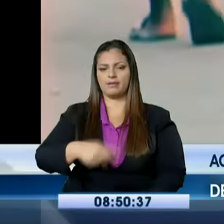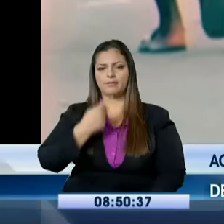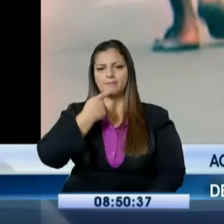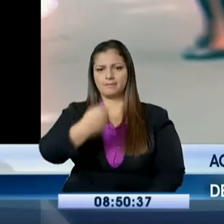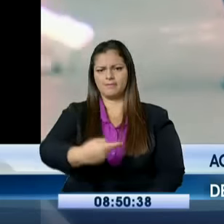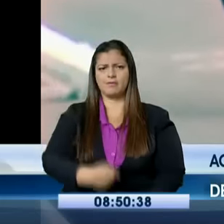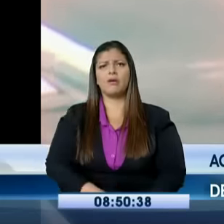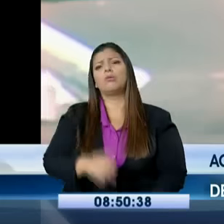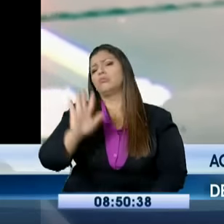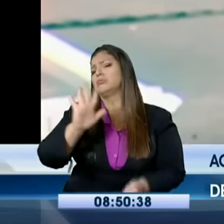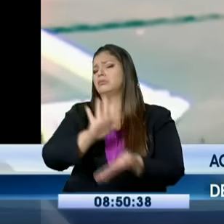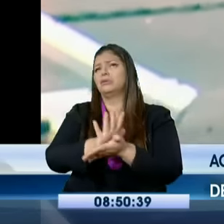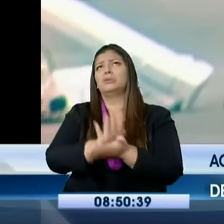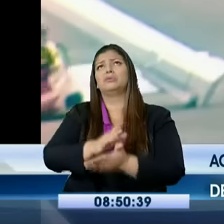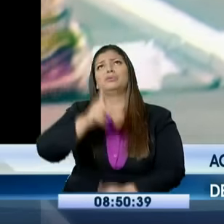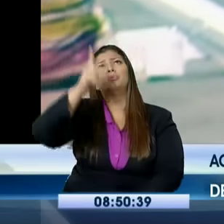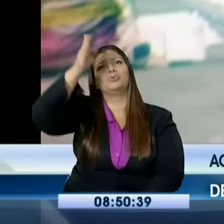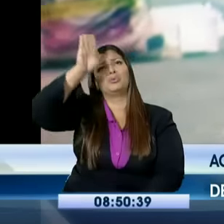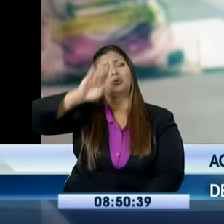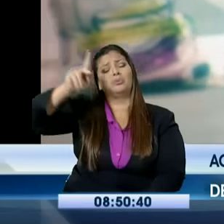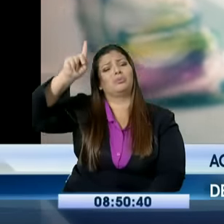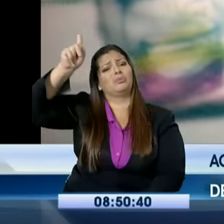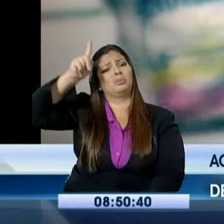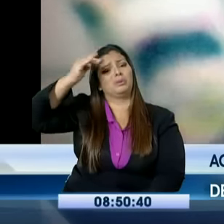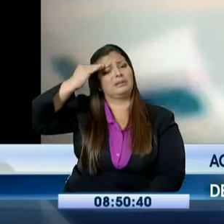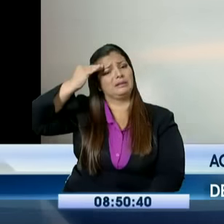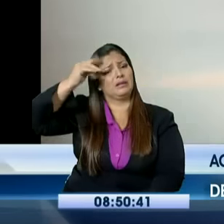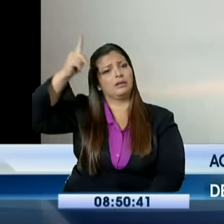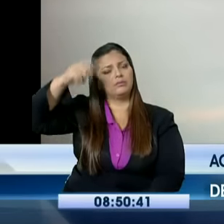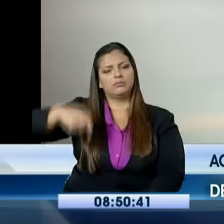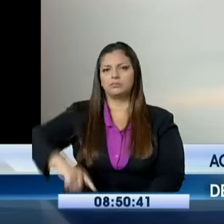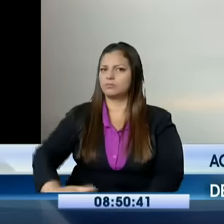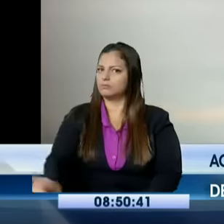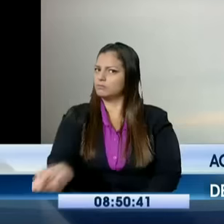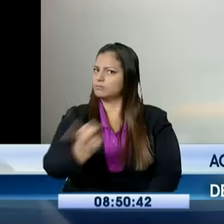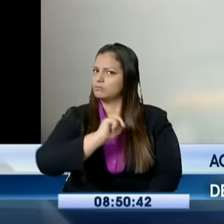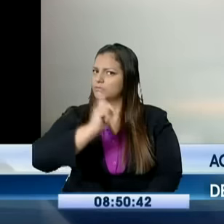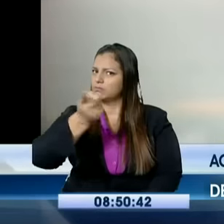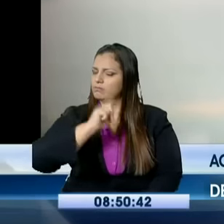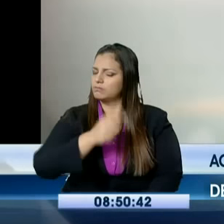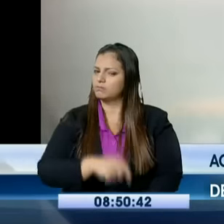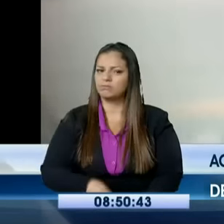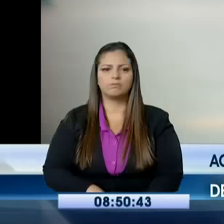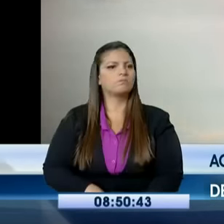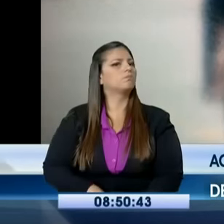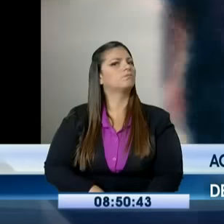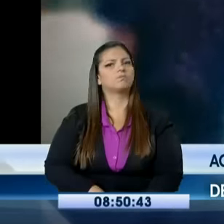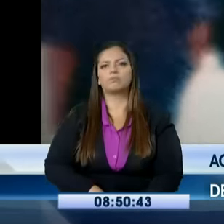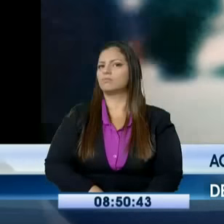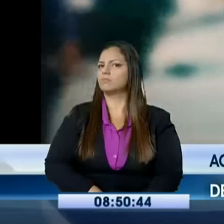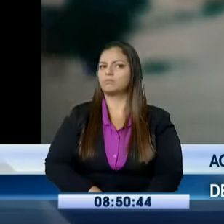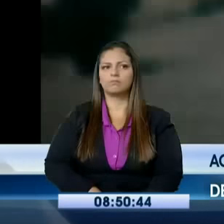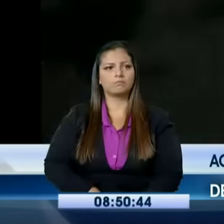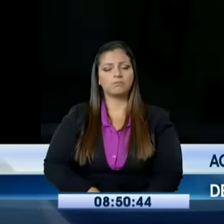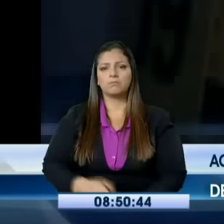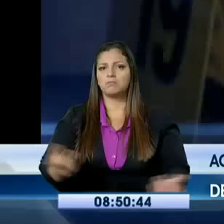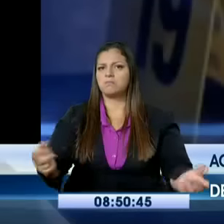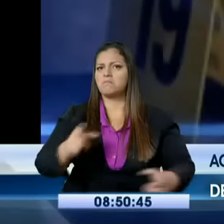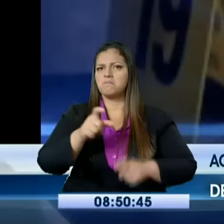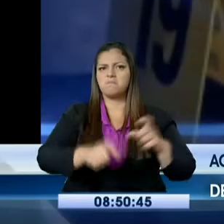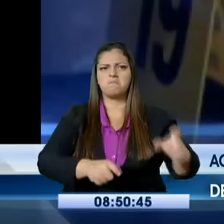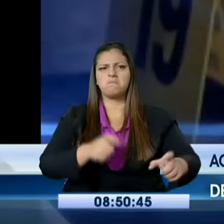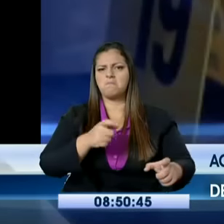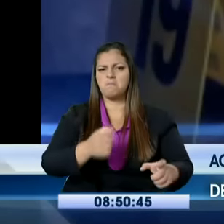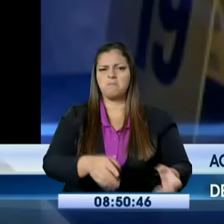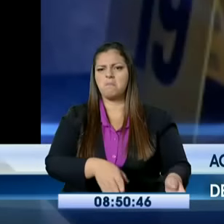y no es así, maestro. Para el pillo y para el ladrón hay los derechos humanos. Para la víctima no hay. Según